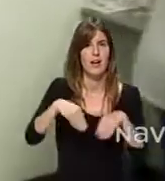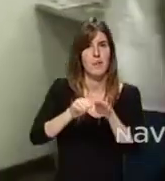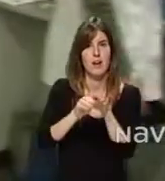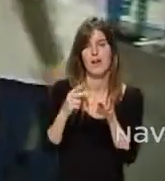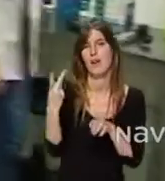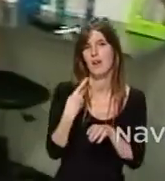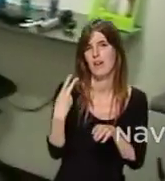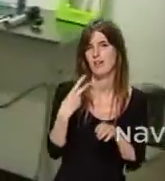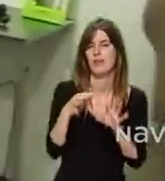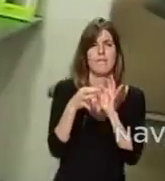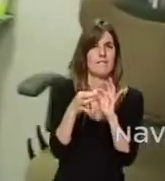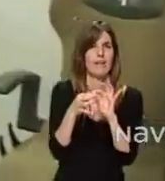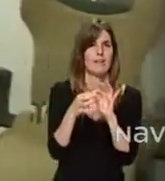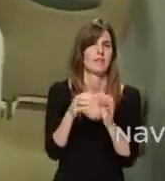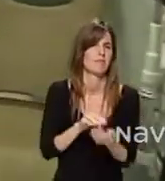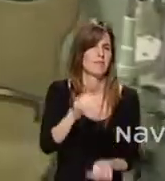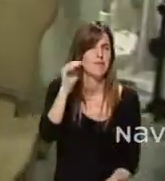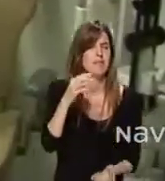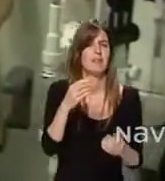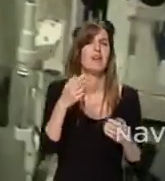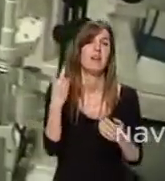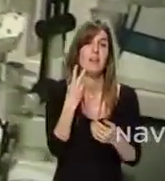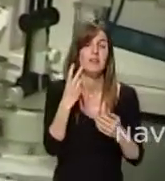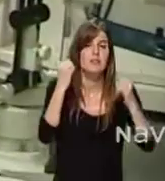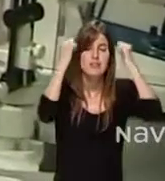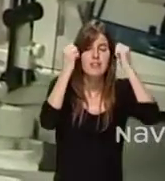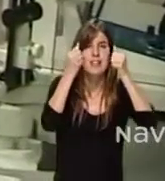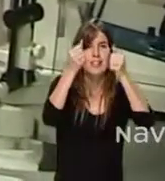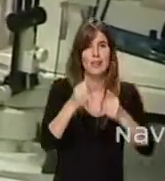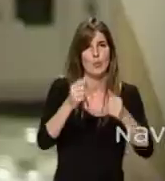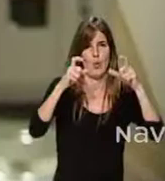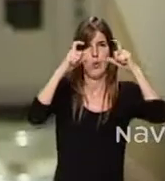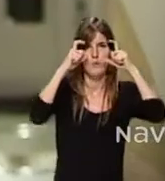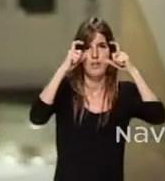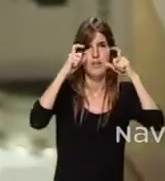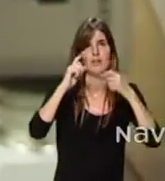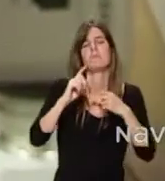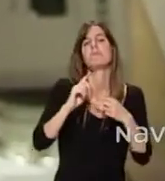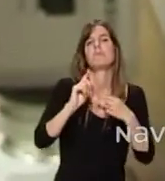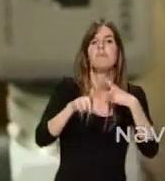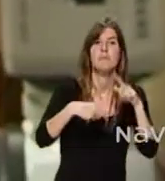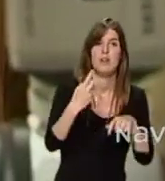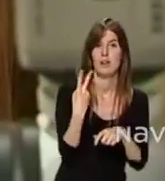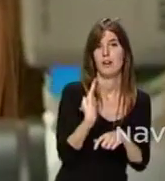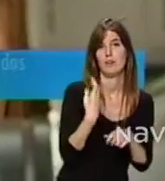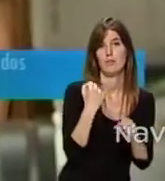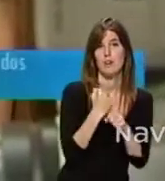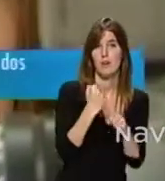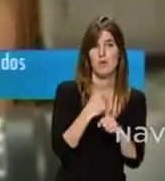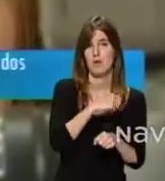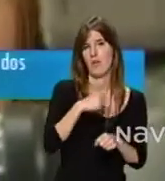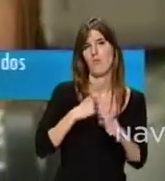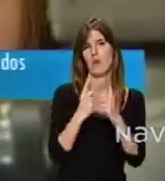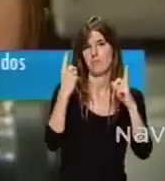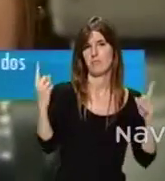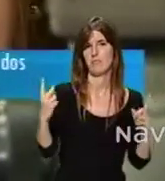que nunca nos separamos, estudiamos las dos óptica y estuvimos luego primero trabajando las dos por libre, cada una en un